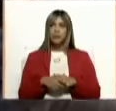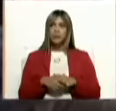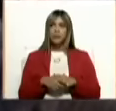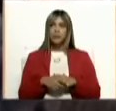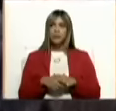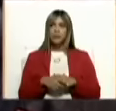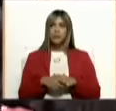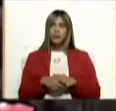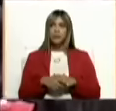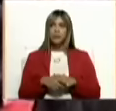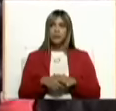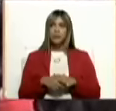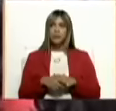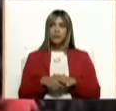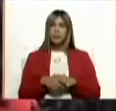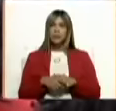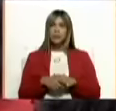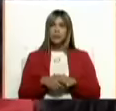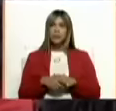Estimada